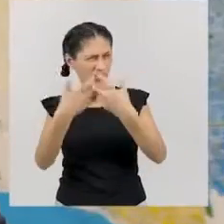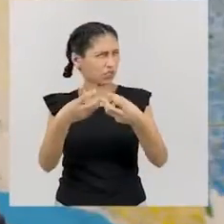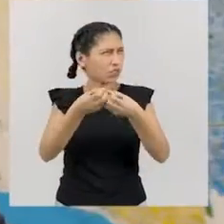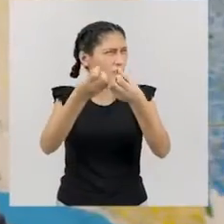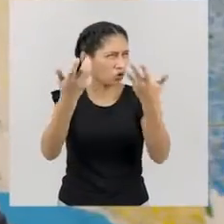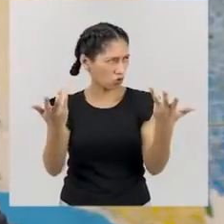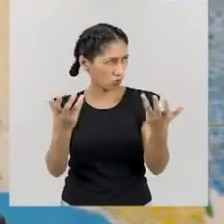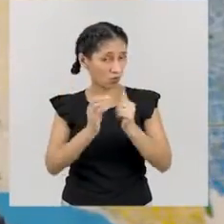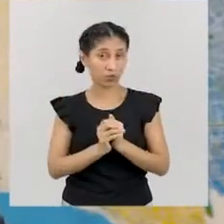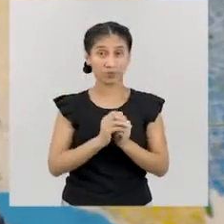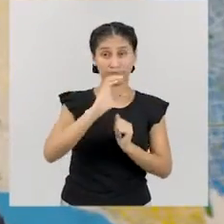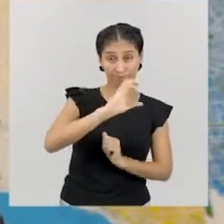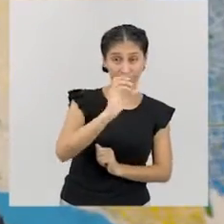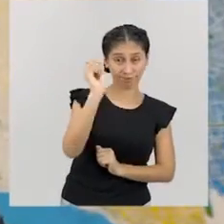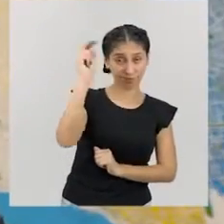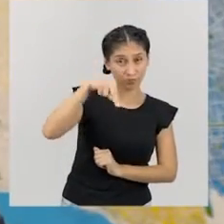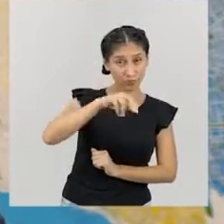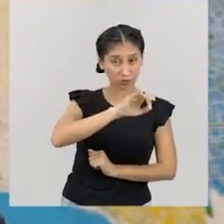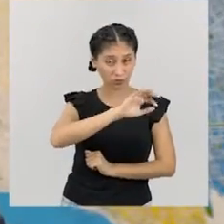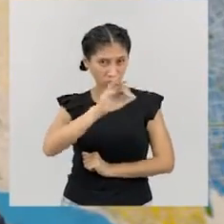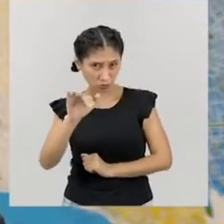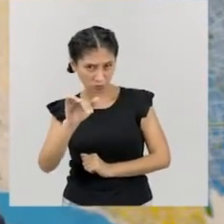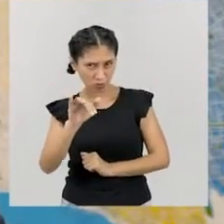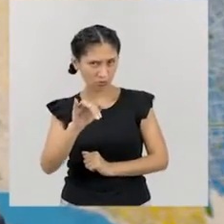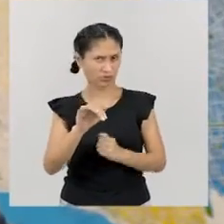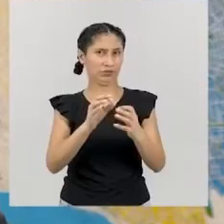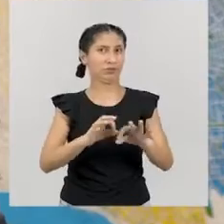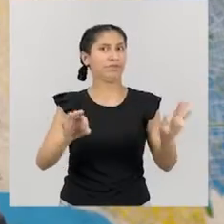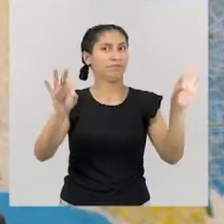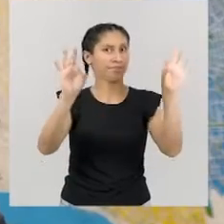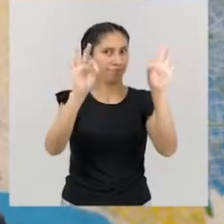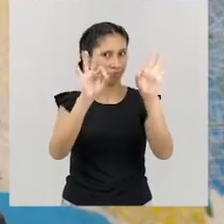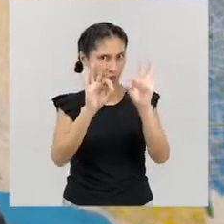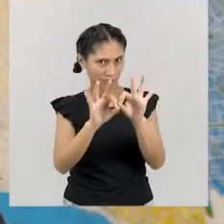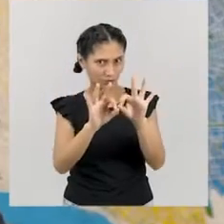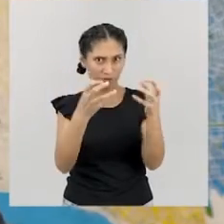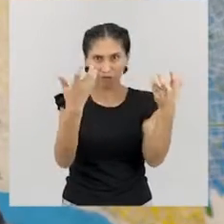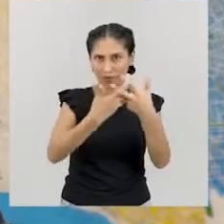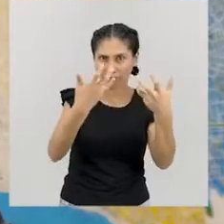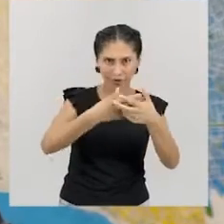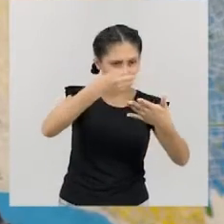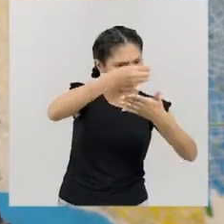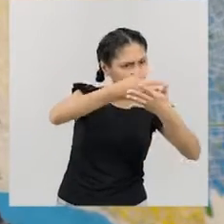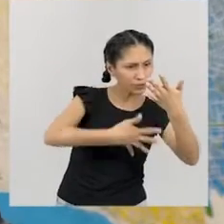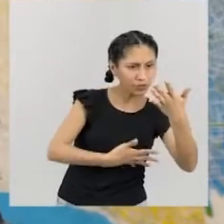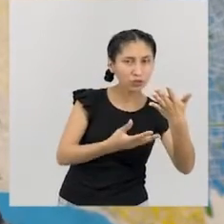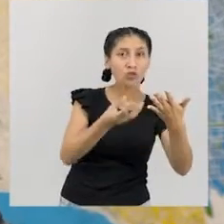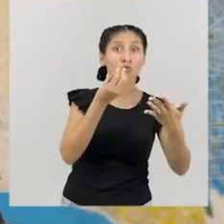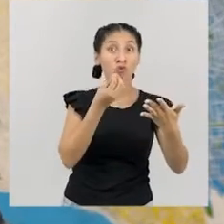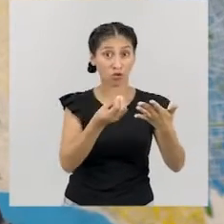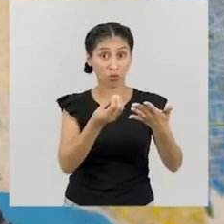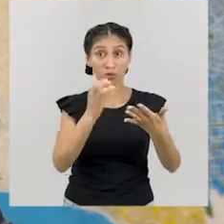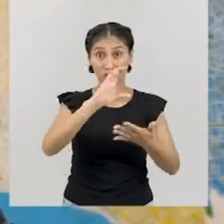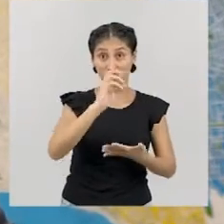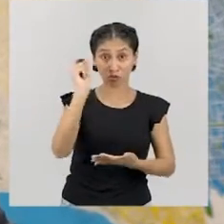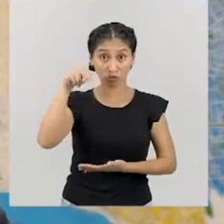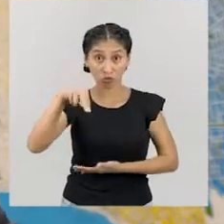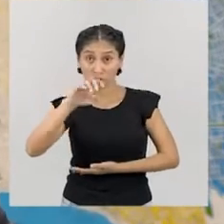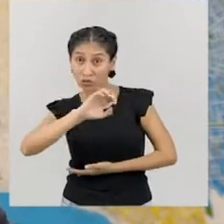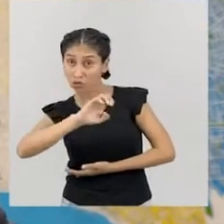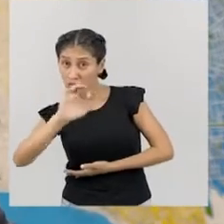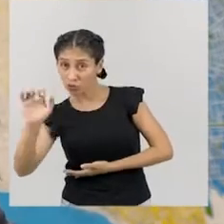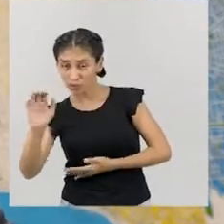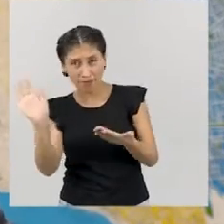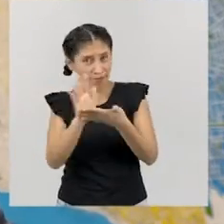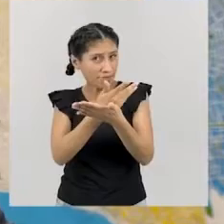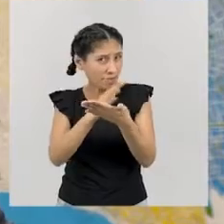Los conectores tienen un papel importantísimo en la construcción de los textos. Sin ellos, las ideas y el tiempo de los textos no tendrían sentido